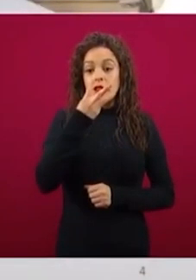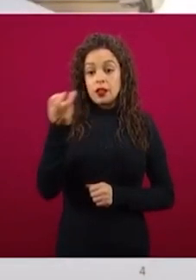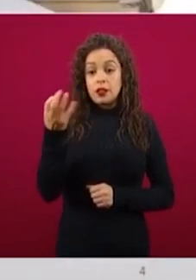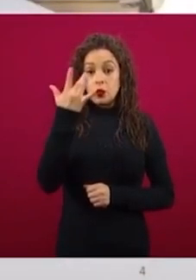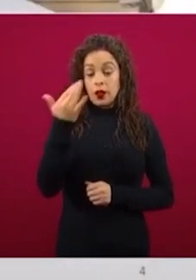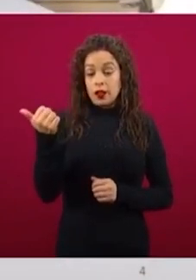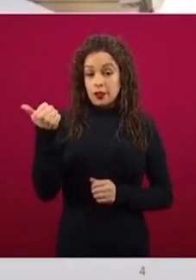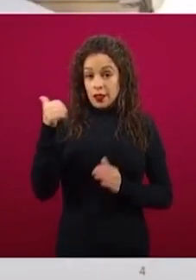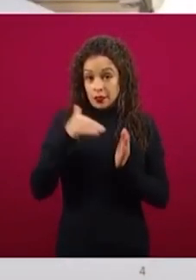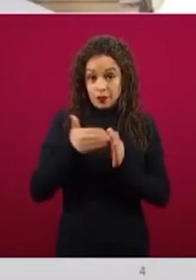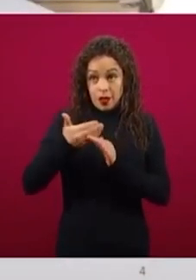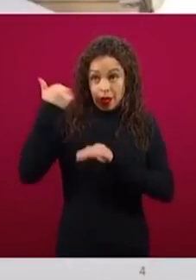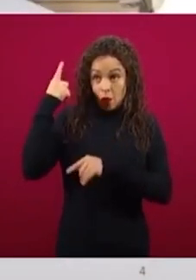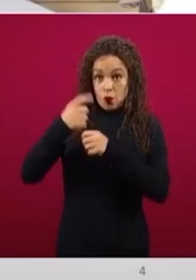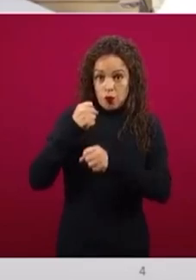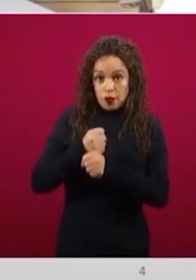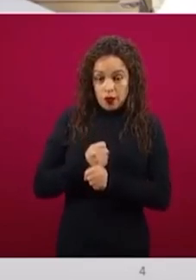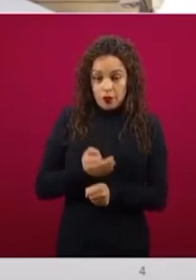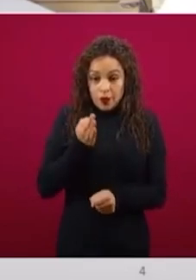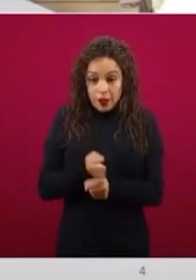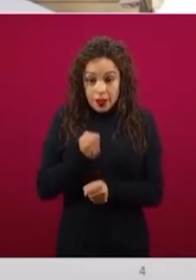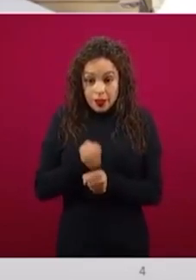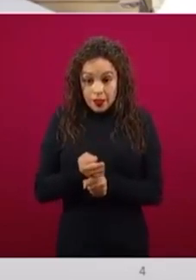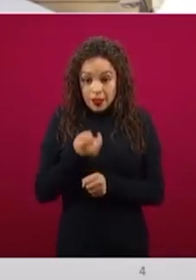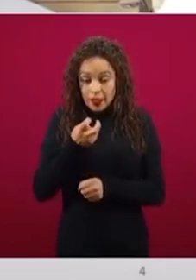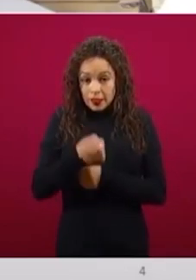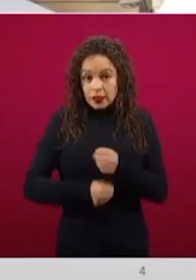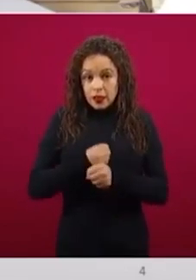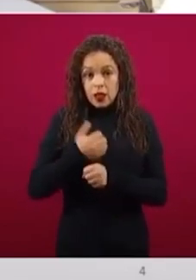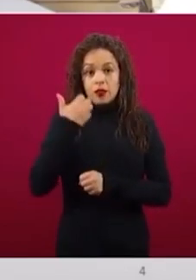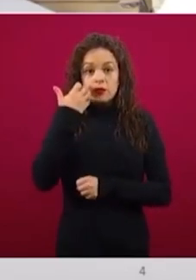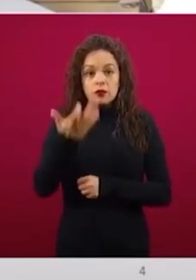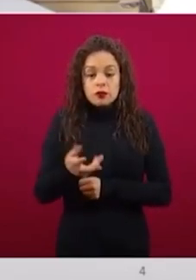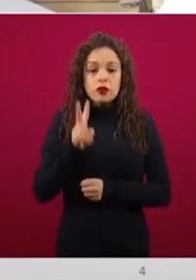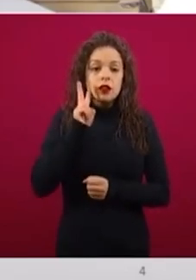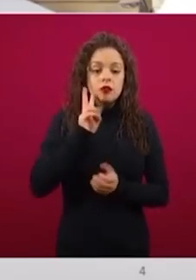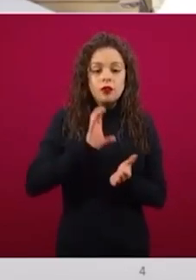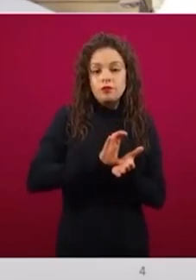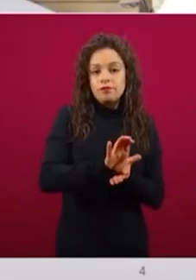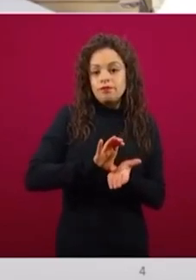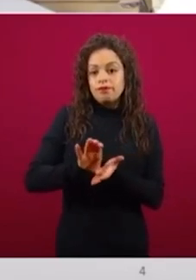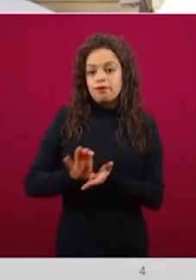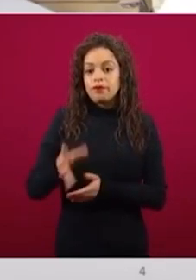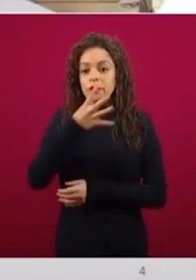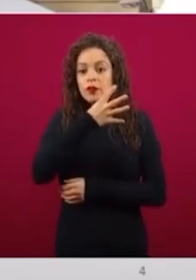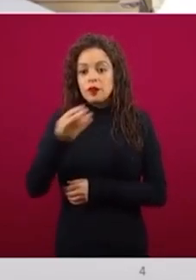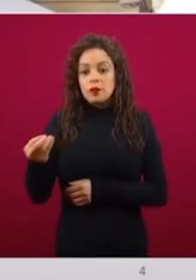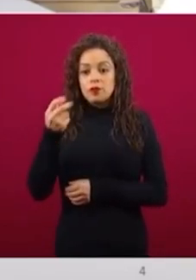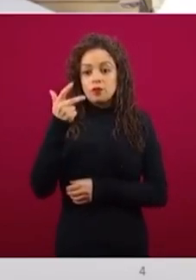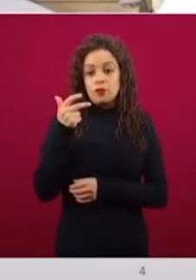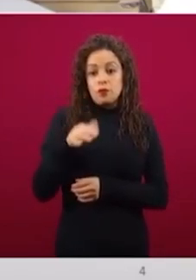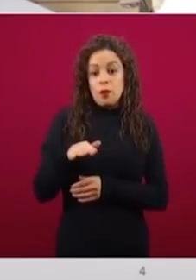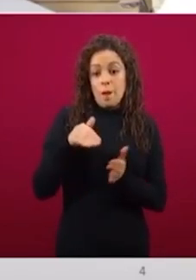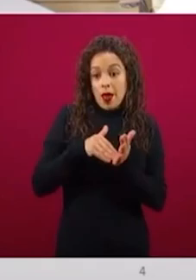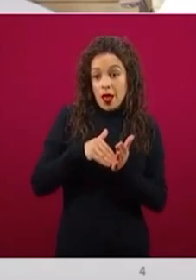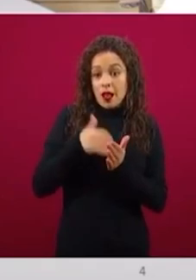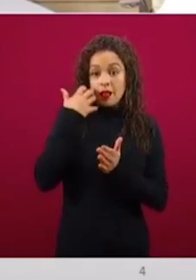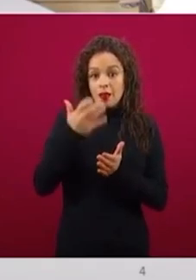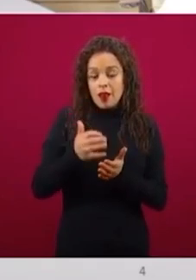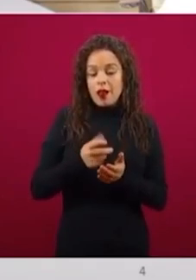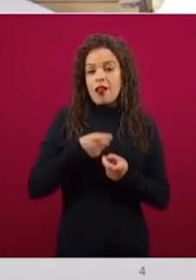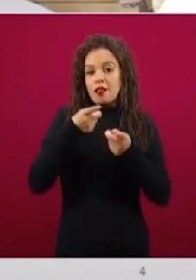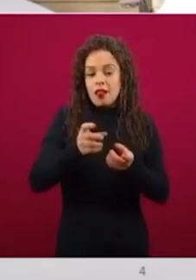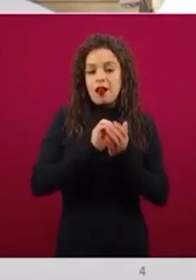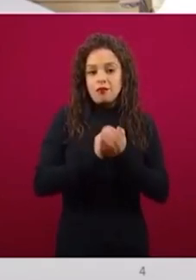queremos colocar casi 500,000. Quiere decir que a los 2,000,000 que se acaban de mencionar, tenemos